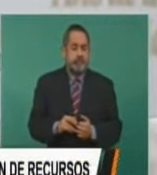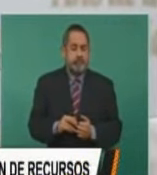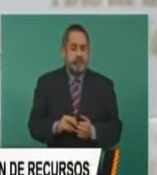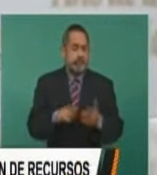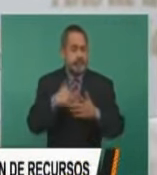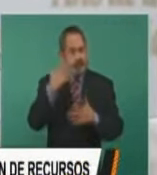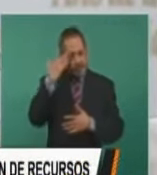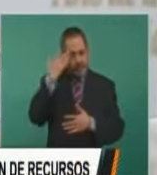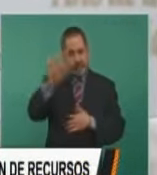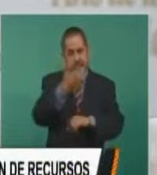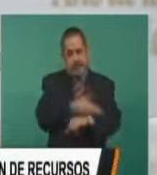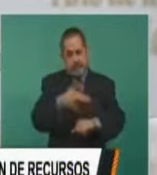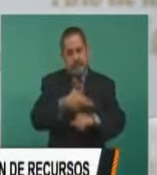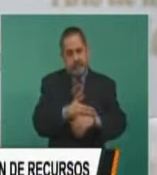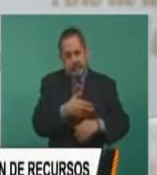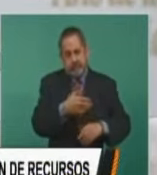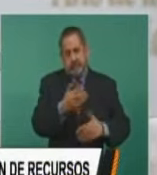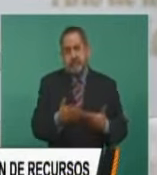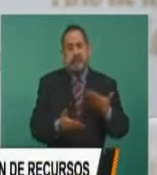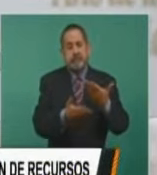les lleva tiempo.